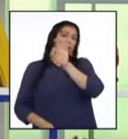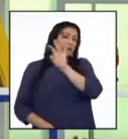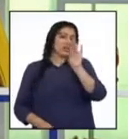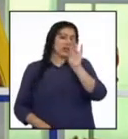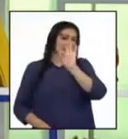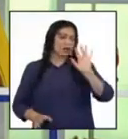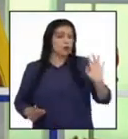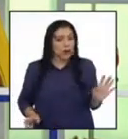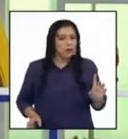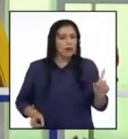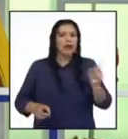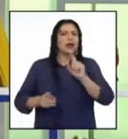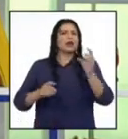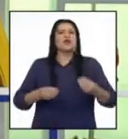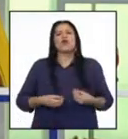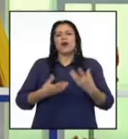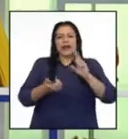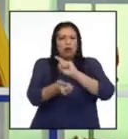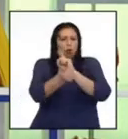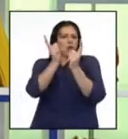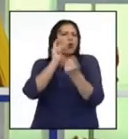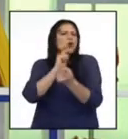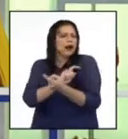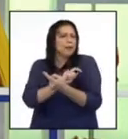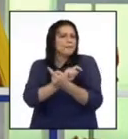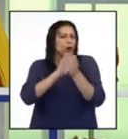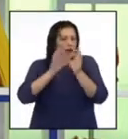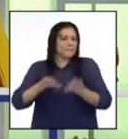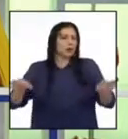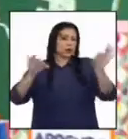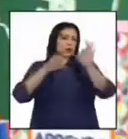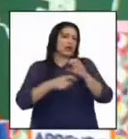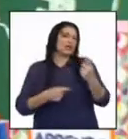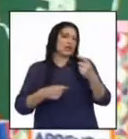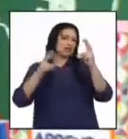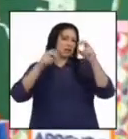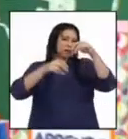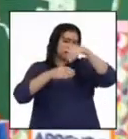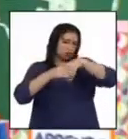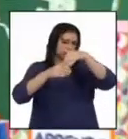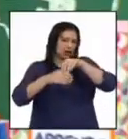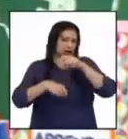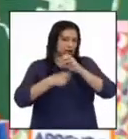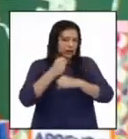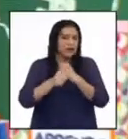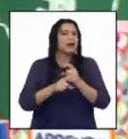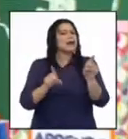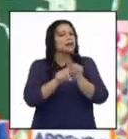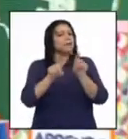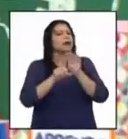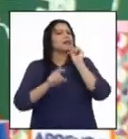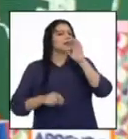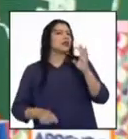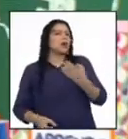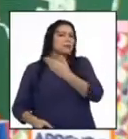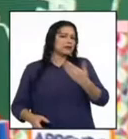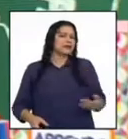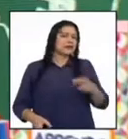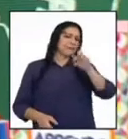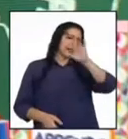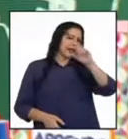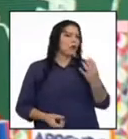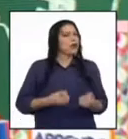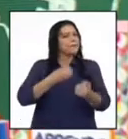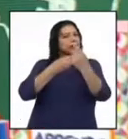1979 no traería un cambio sustancial en las tendencias electorales de la época. Aunque, según señaló Paniagua, la participación de